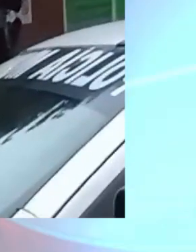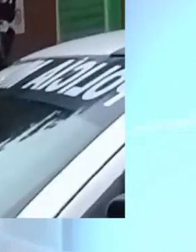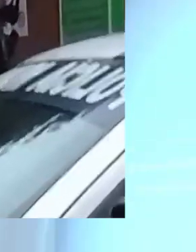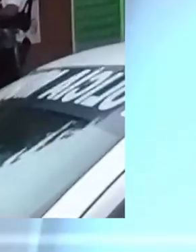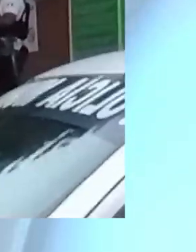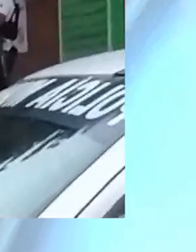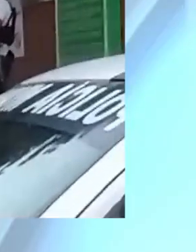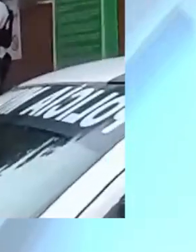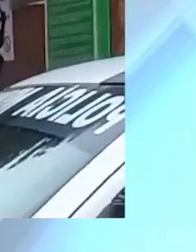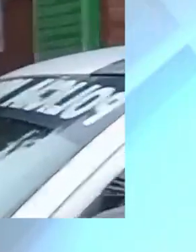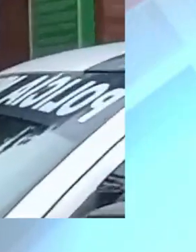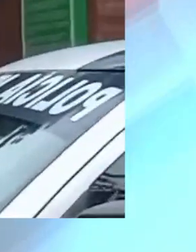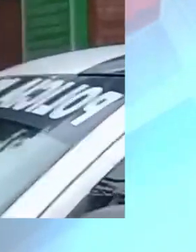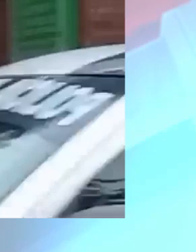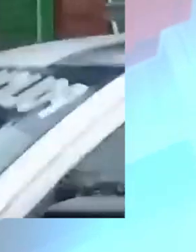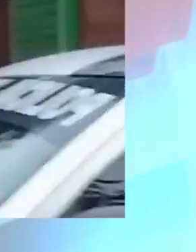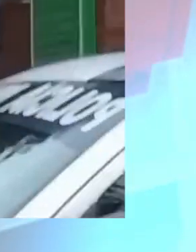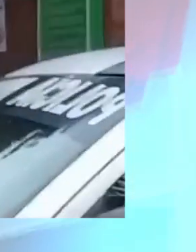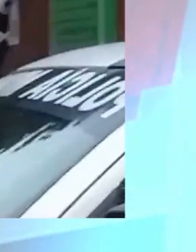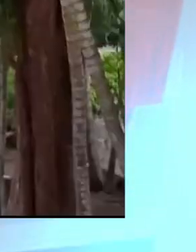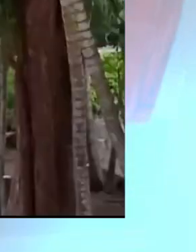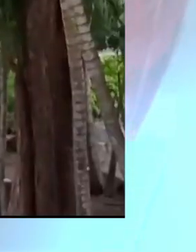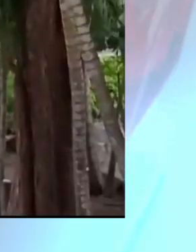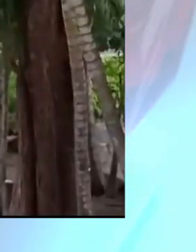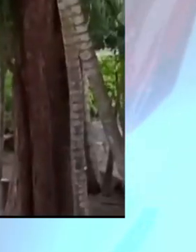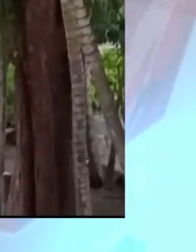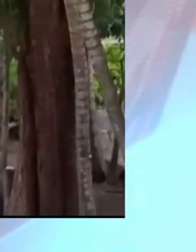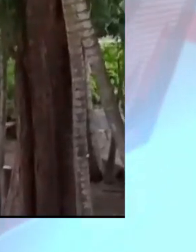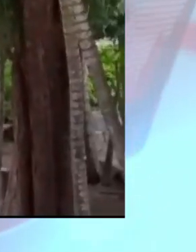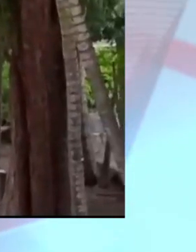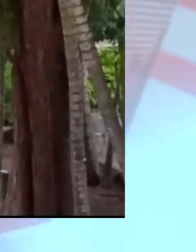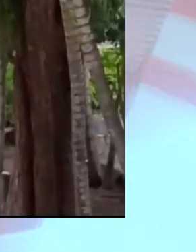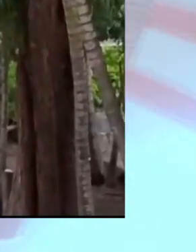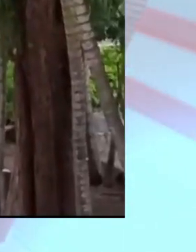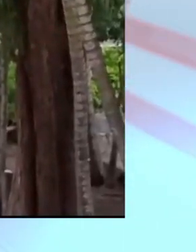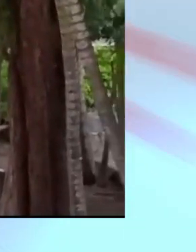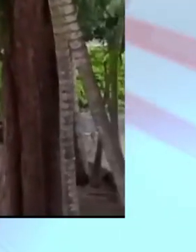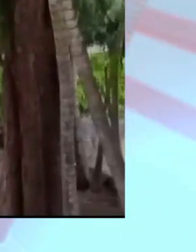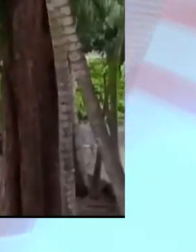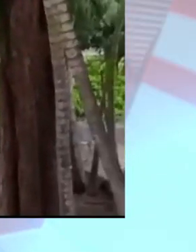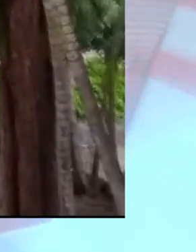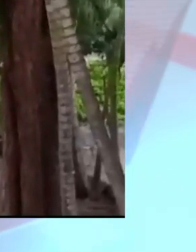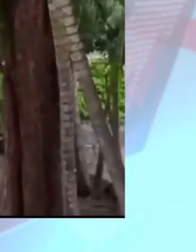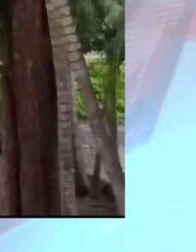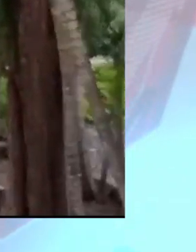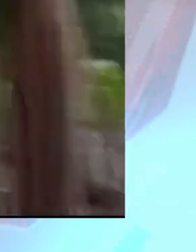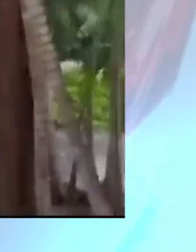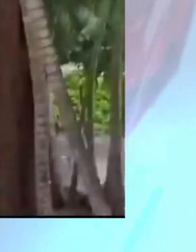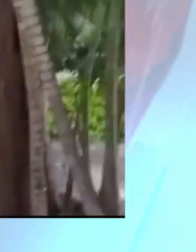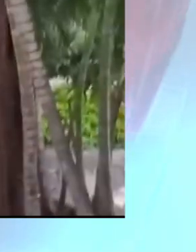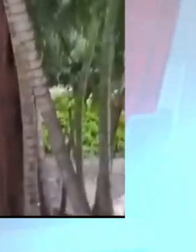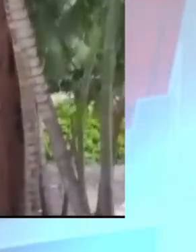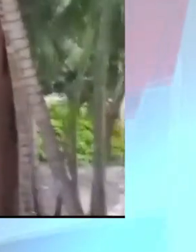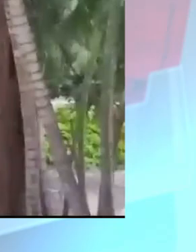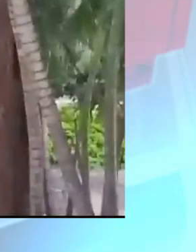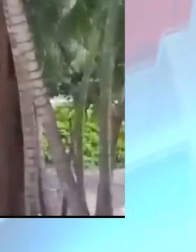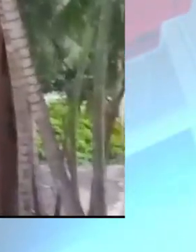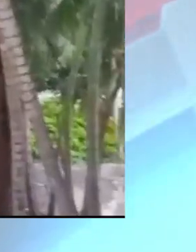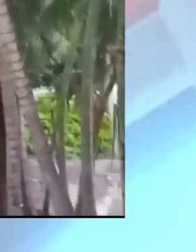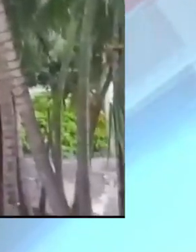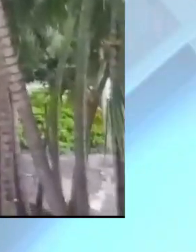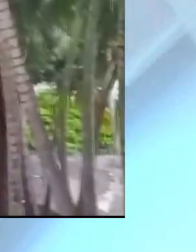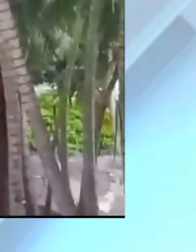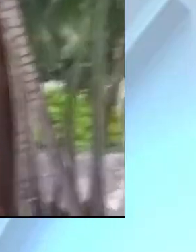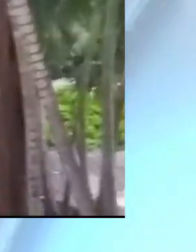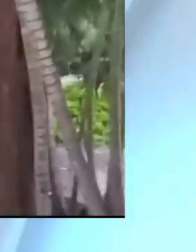Guerrero, Bruno Plácido Valerio, ocurrido el martes en Chilpancingo. Consideró que esas cosas suceden porque se fueron generando